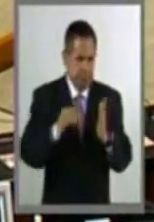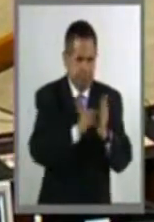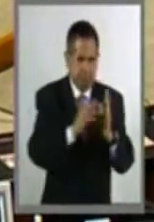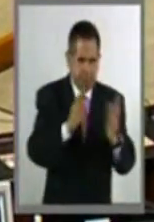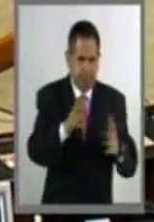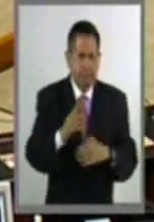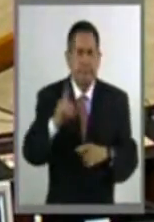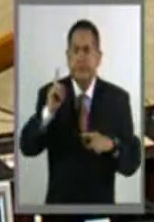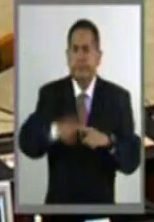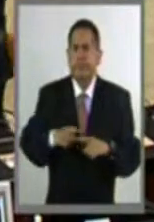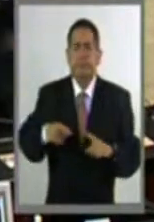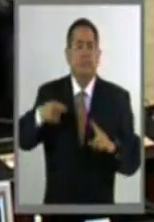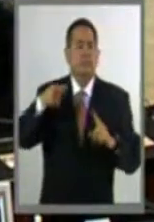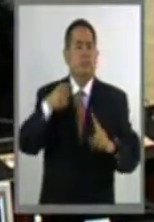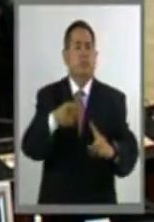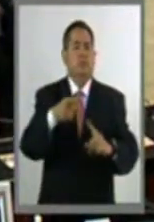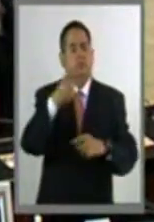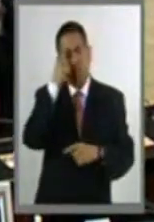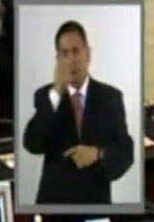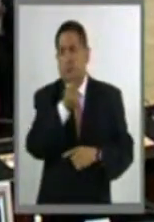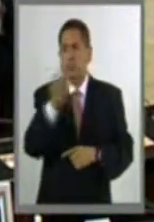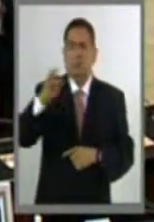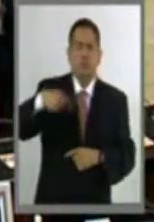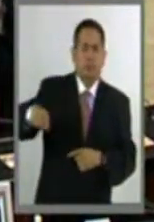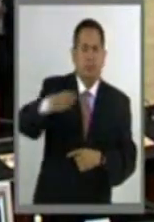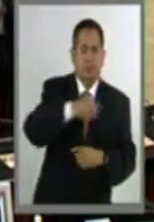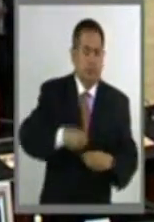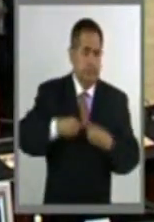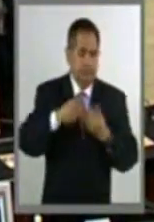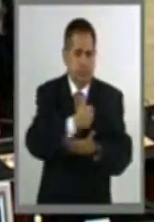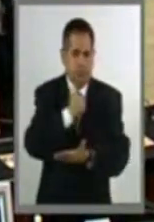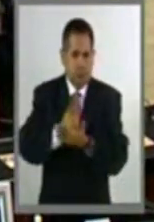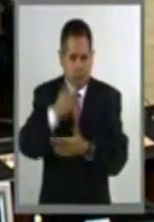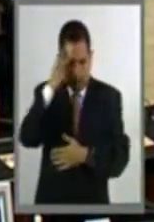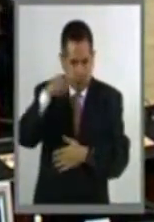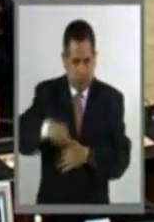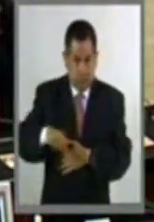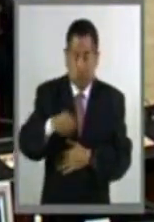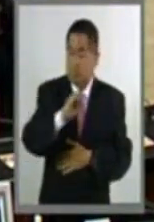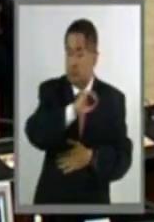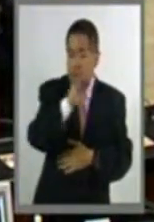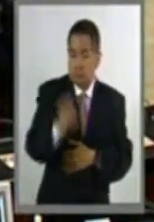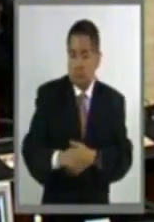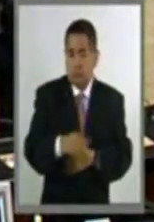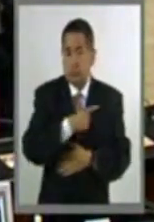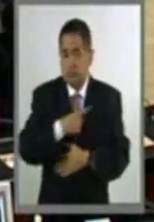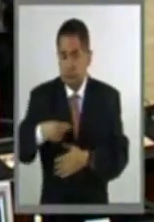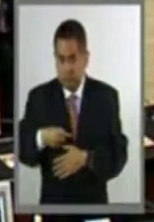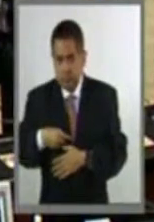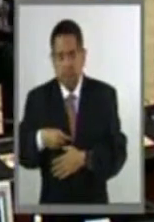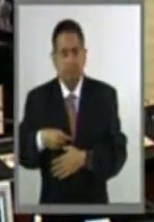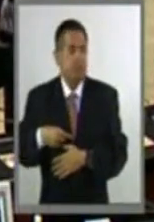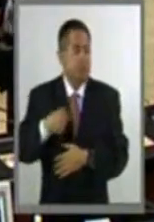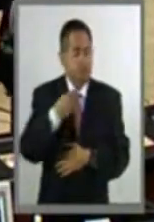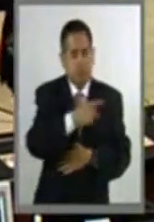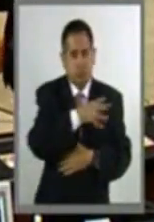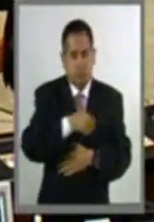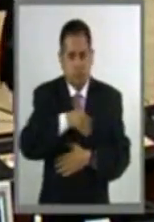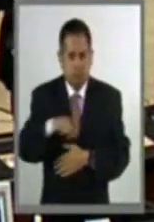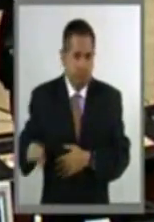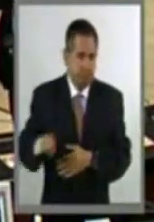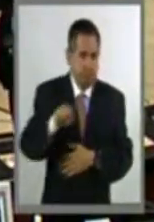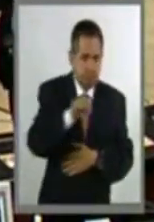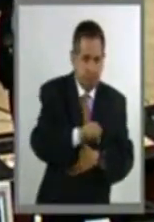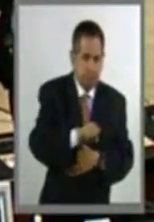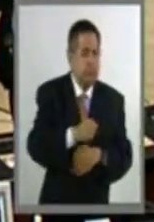va destinado a aquellas personas que viven en la Ciudad de México y que de manera obligatoria tienen que llevar a sus hijos o mandar a sus hijos